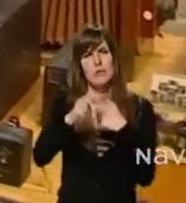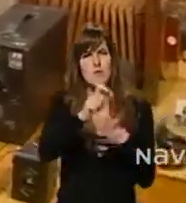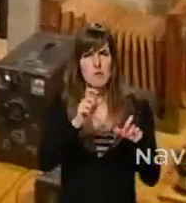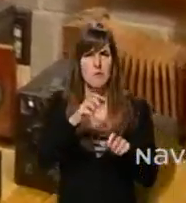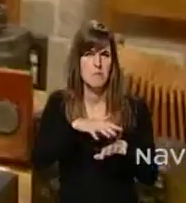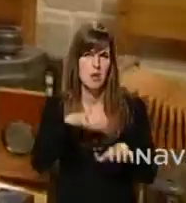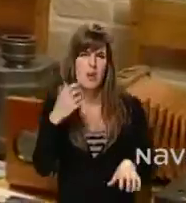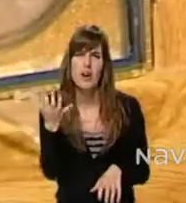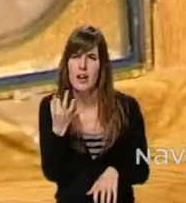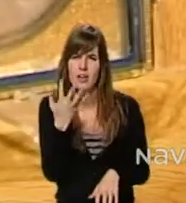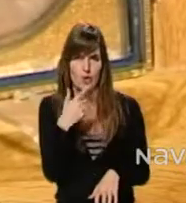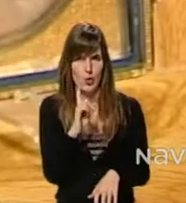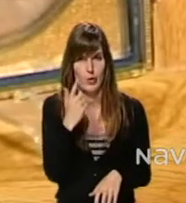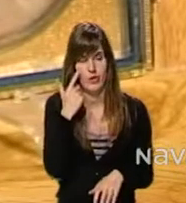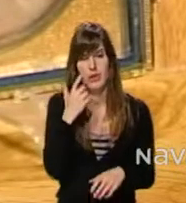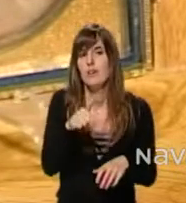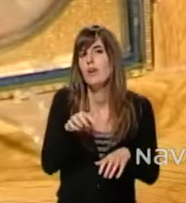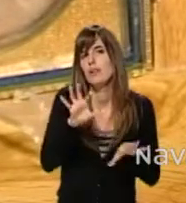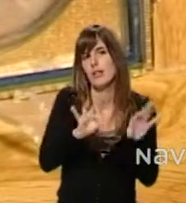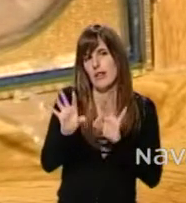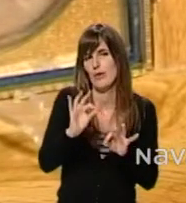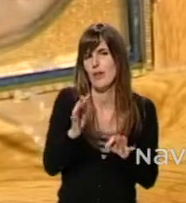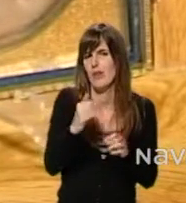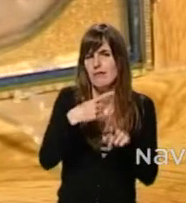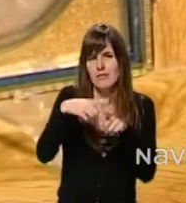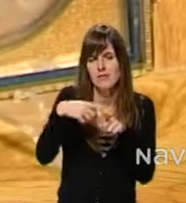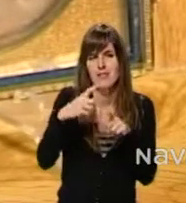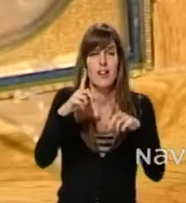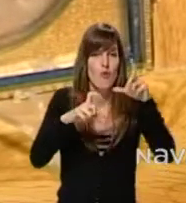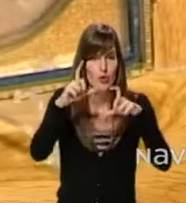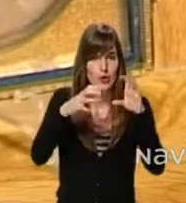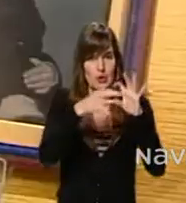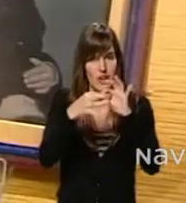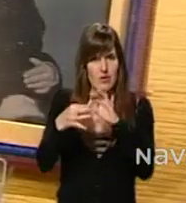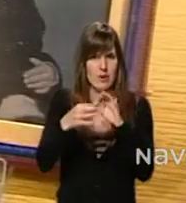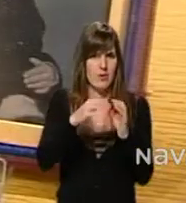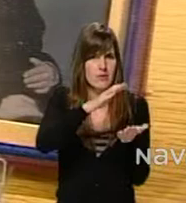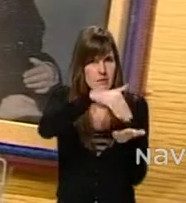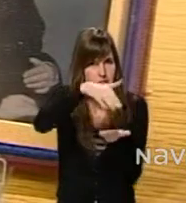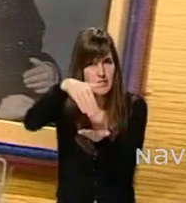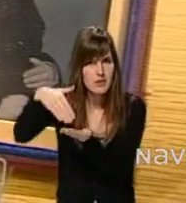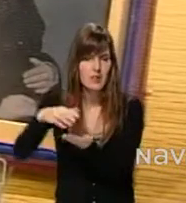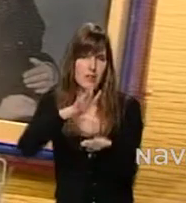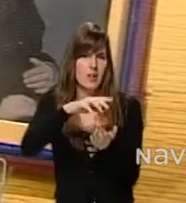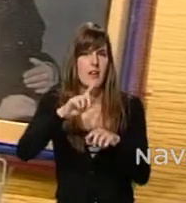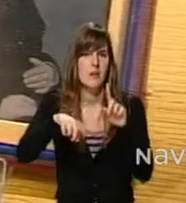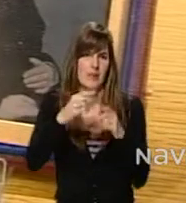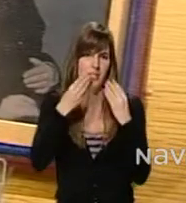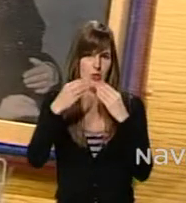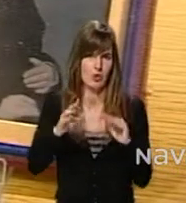está acostumbrado a ver. Esto es una pequeña selección de los objetos que tengo. Un poco los estoy ordenando en forma